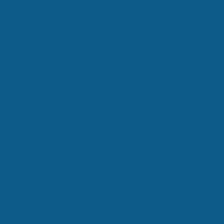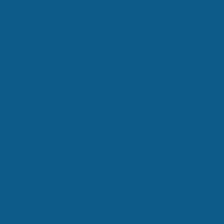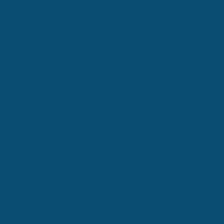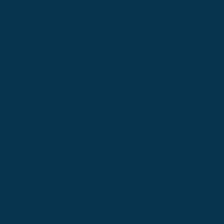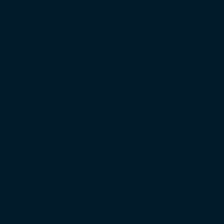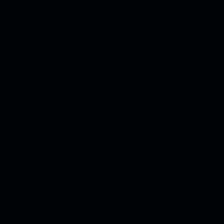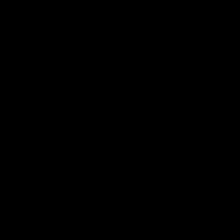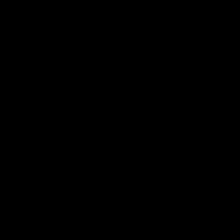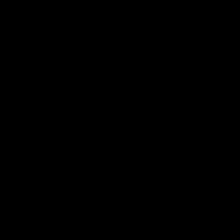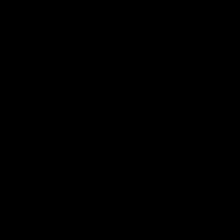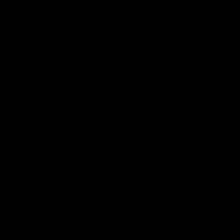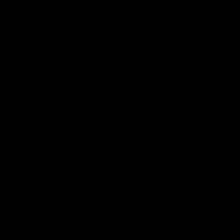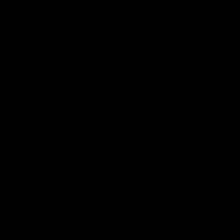¡Gracias! ¡Gracias! ¡Gracias! ¡Gracias!